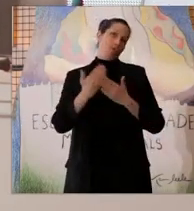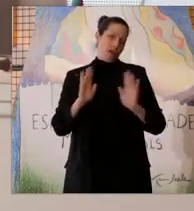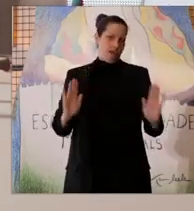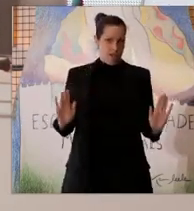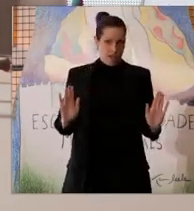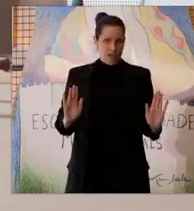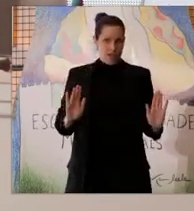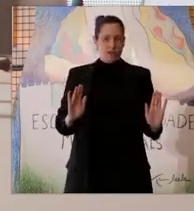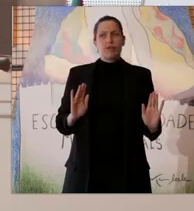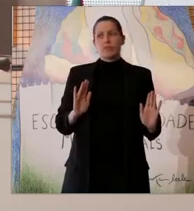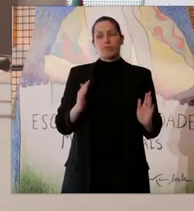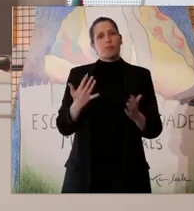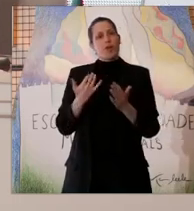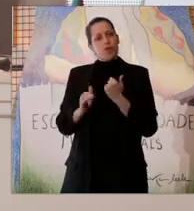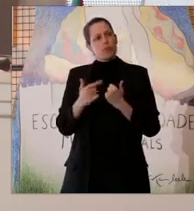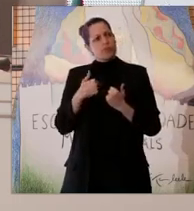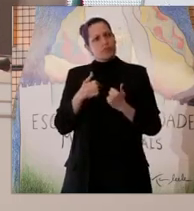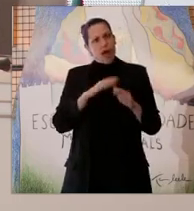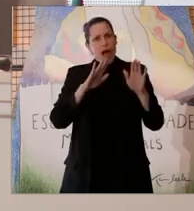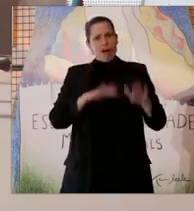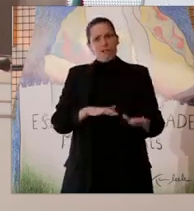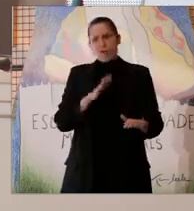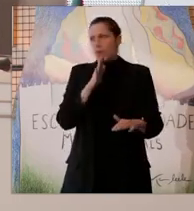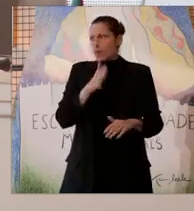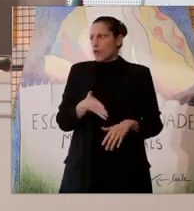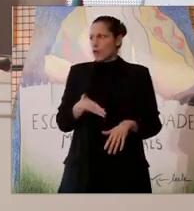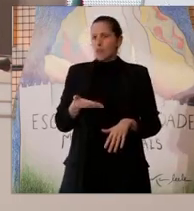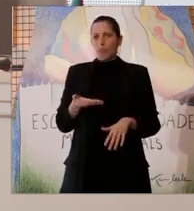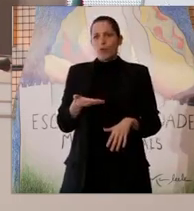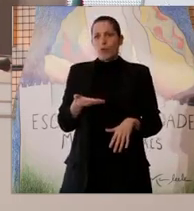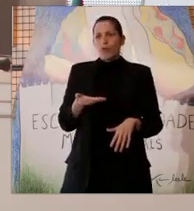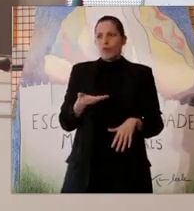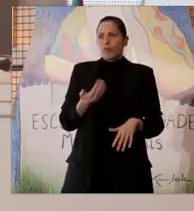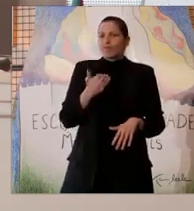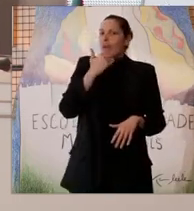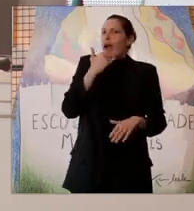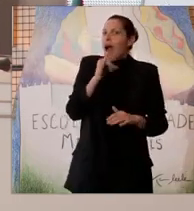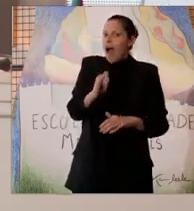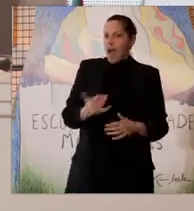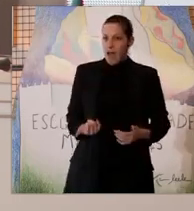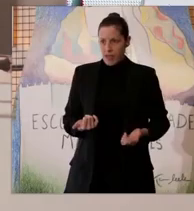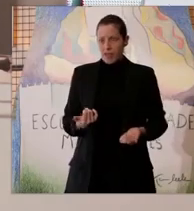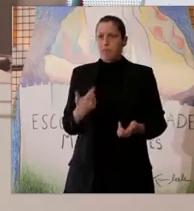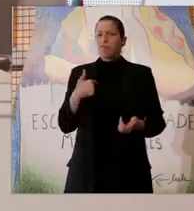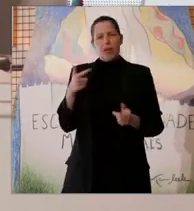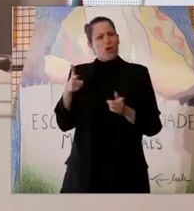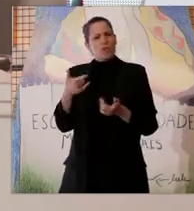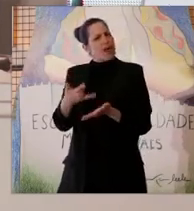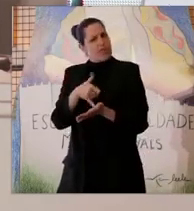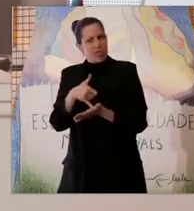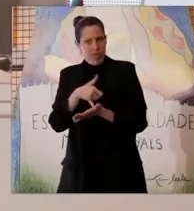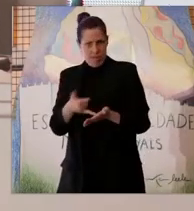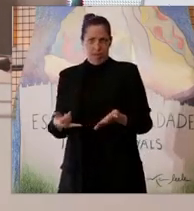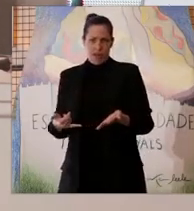se lo lleva de un plumazo el tiempo y el viento o sea cualquier visita que venga se lo lleva y en el medio una pandemia en el medio una pandemia también que